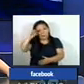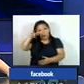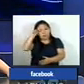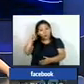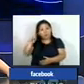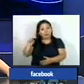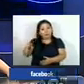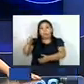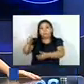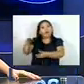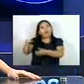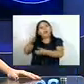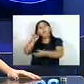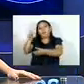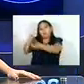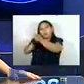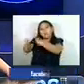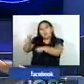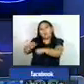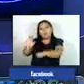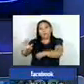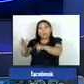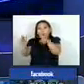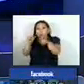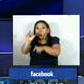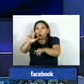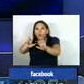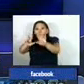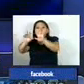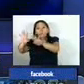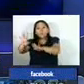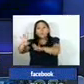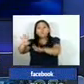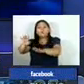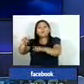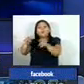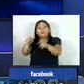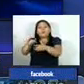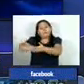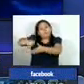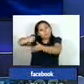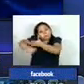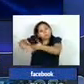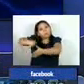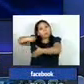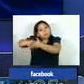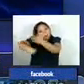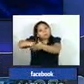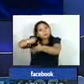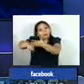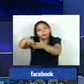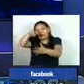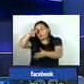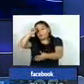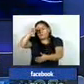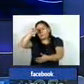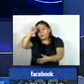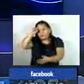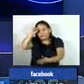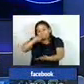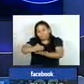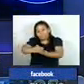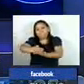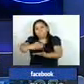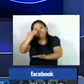café para ganarse el sustento diario, lucha incansablemente para salir adelante venciendo las barreras